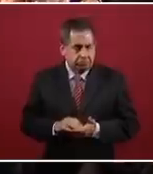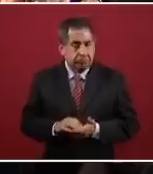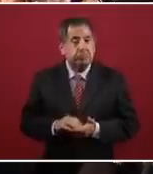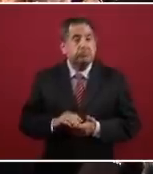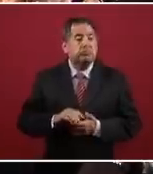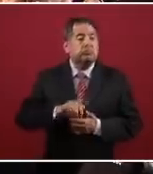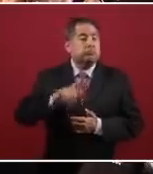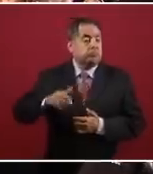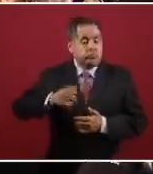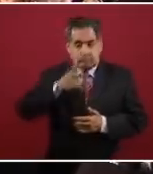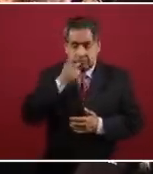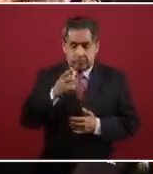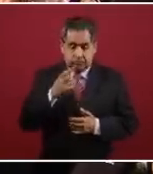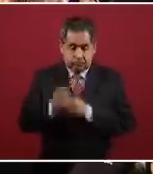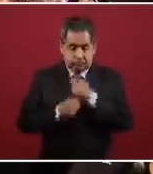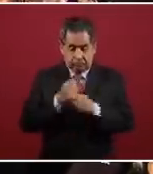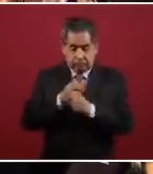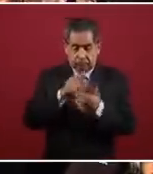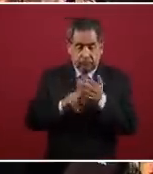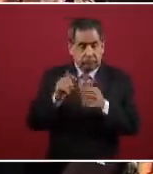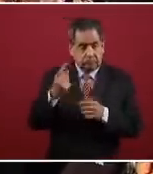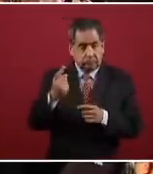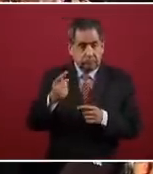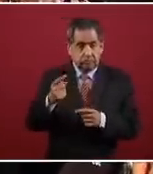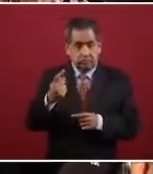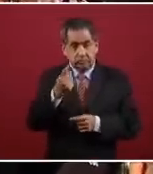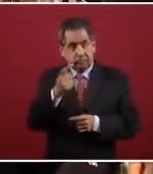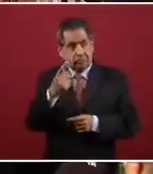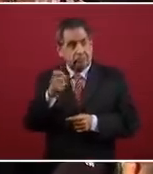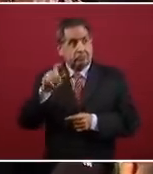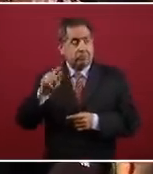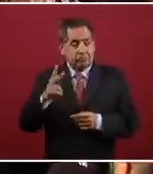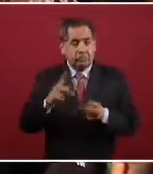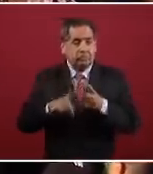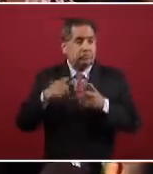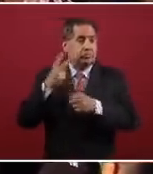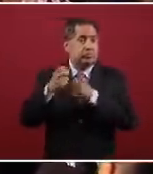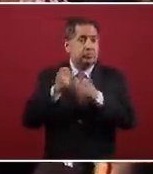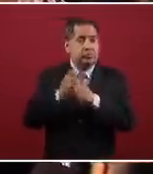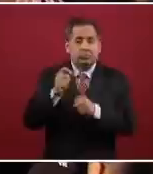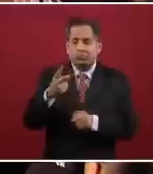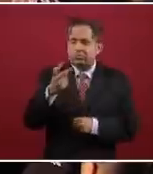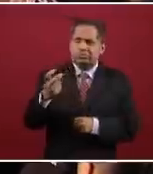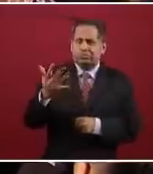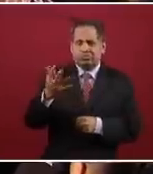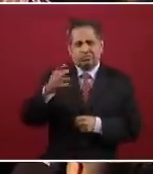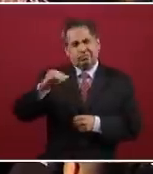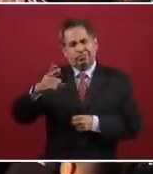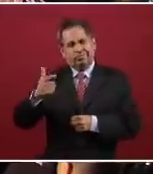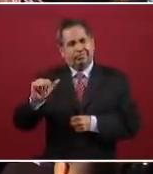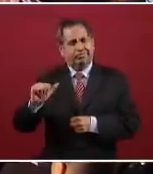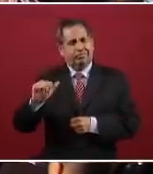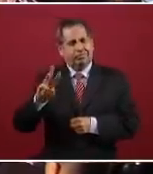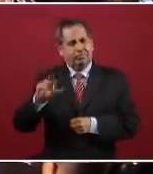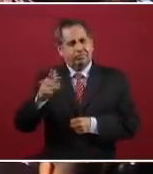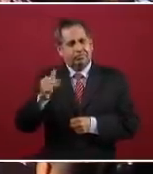generar en el 2021 170 megawatts y en 2022 250 megawatts. Con la reforma